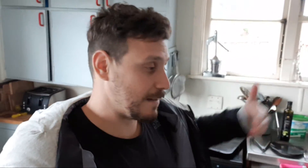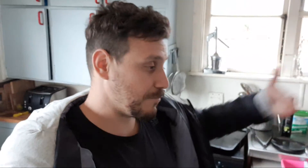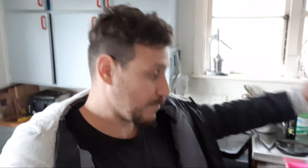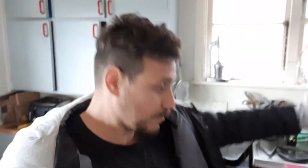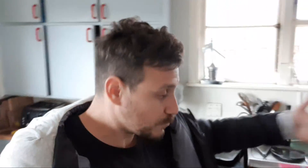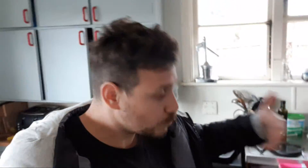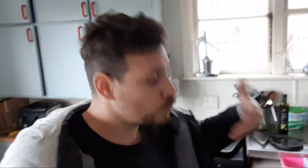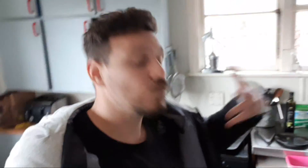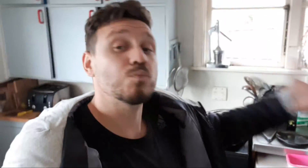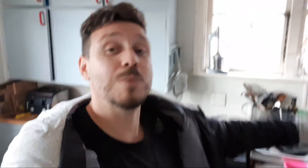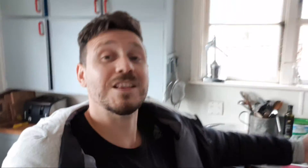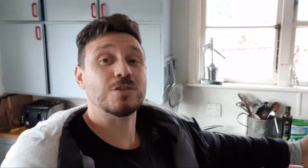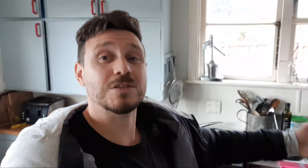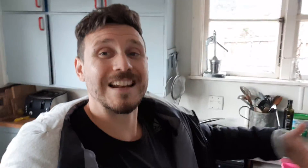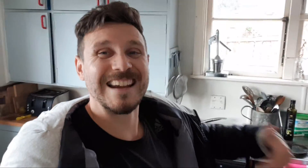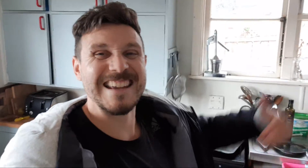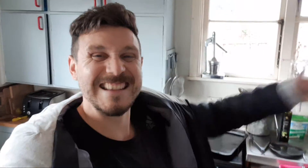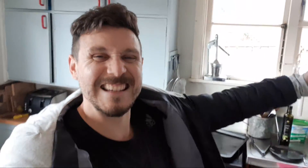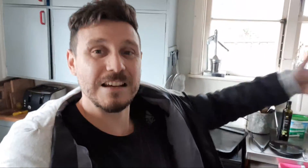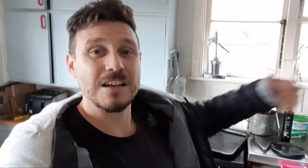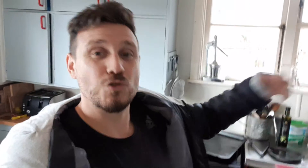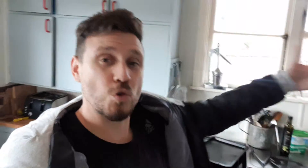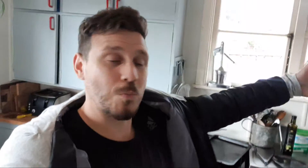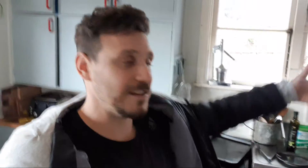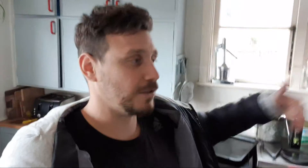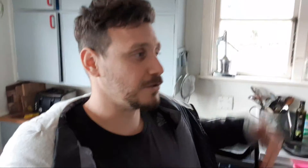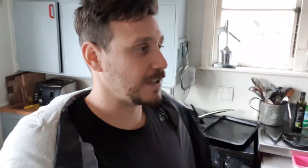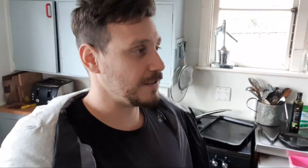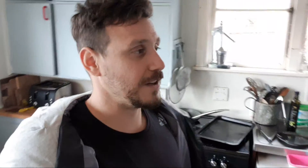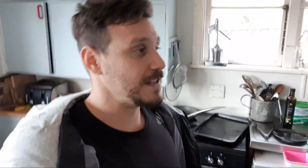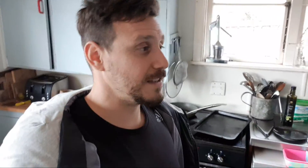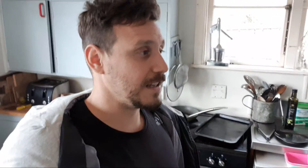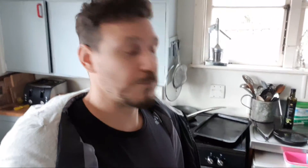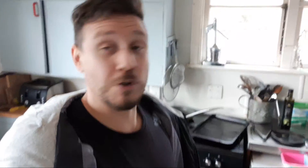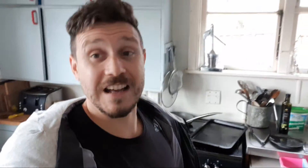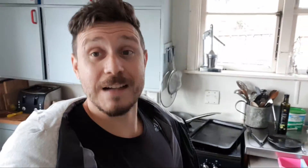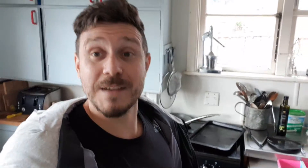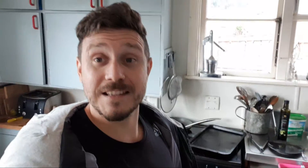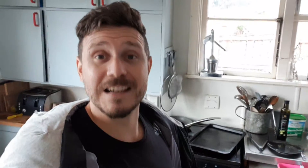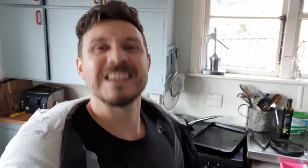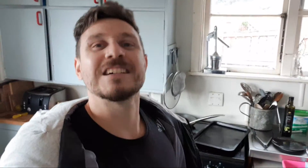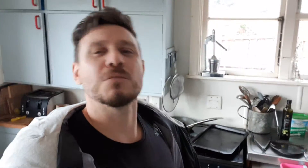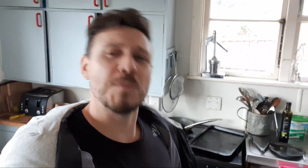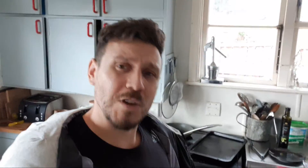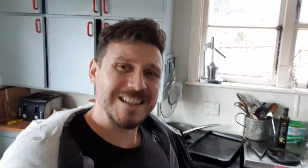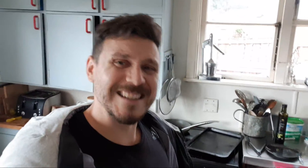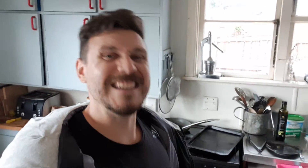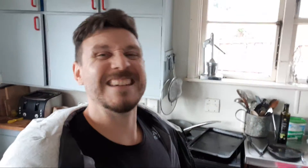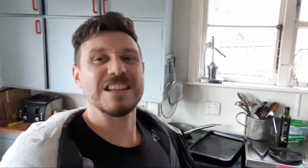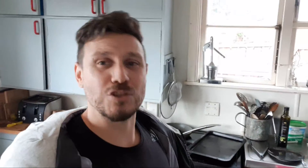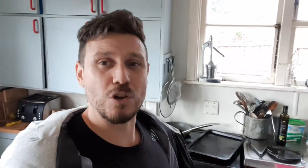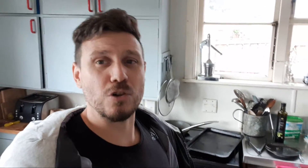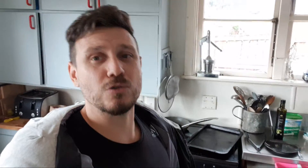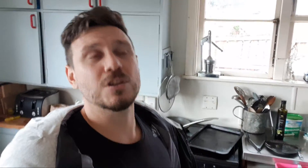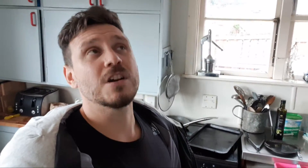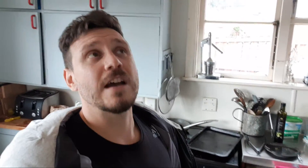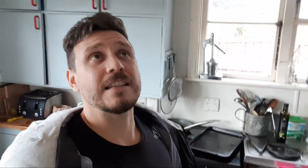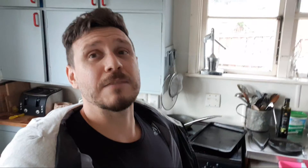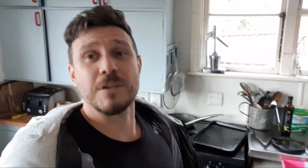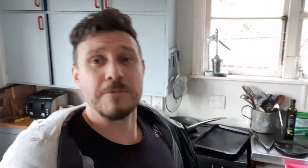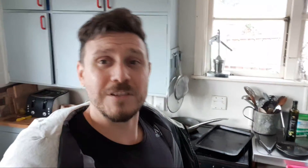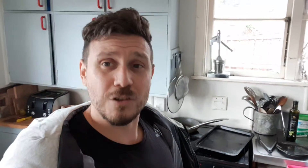tiene que tener metros a la gente, 2 metros de diferencia por cada mesa, lo mismo que cines,